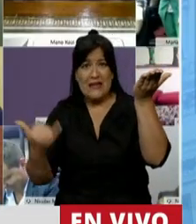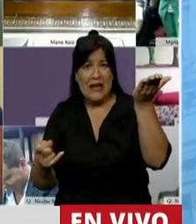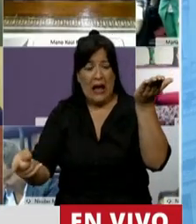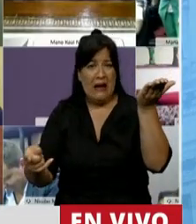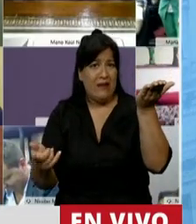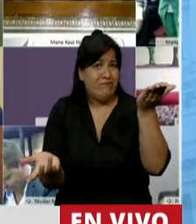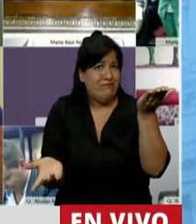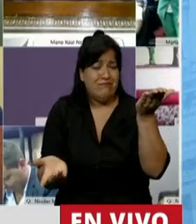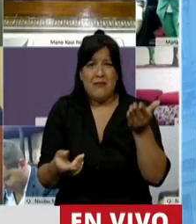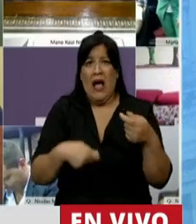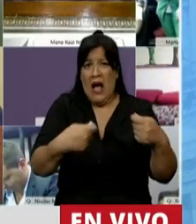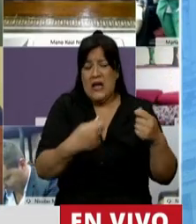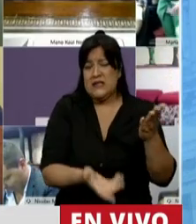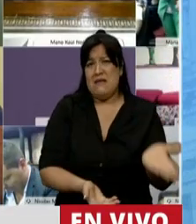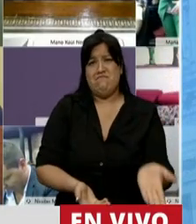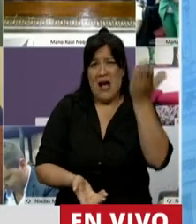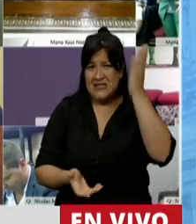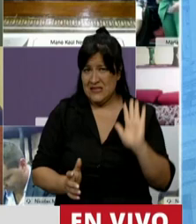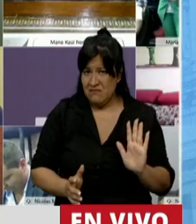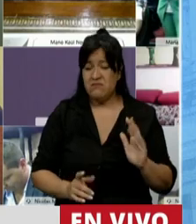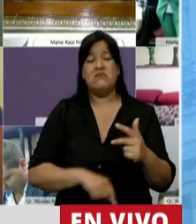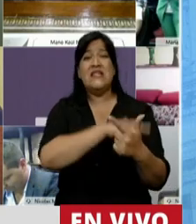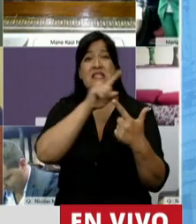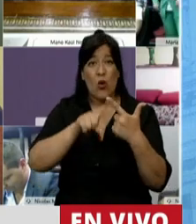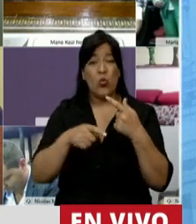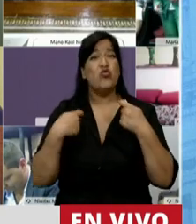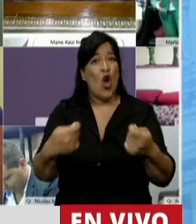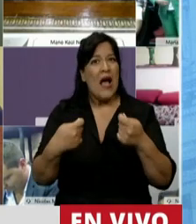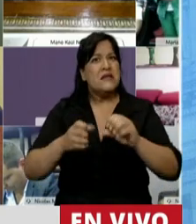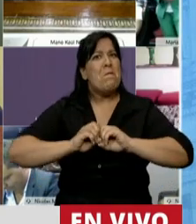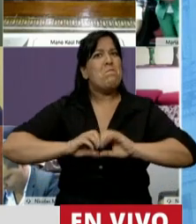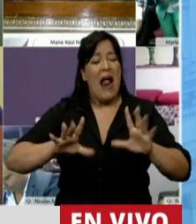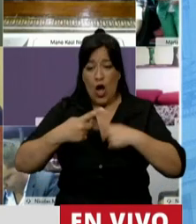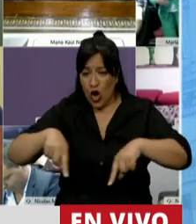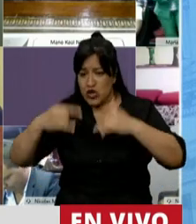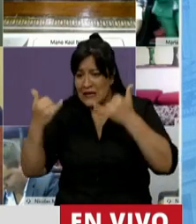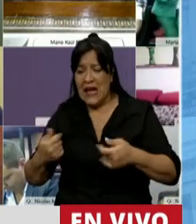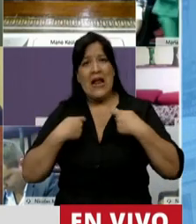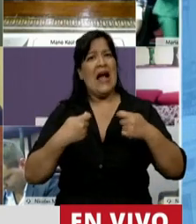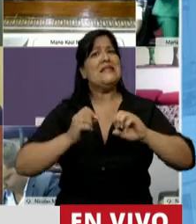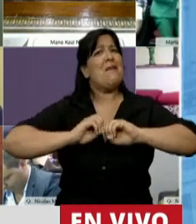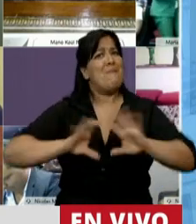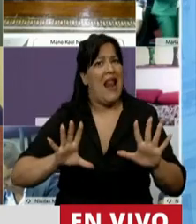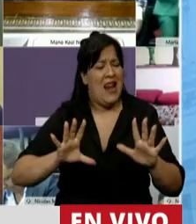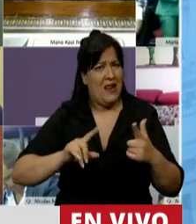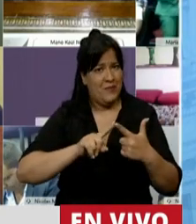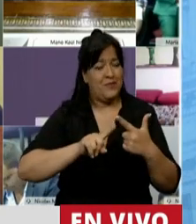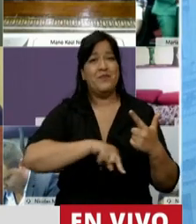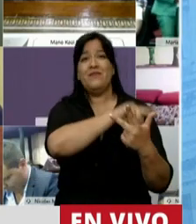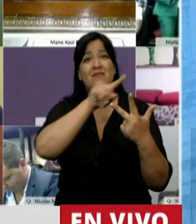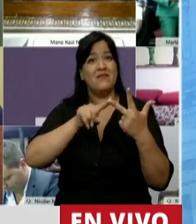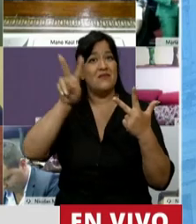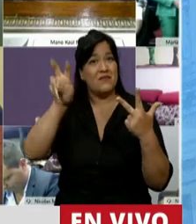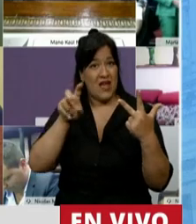Segunda cuestión, el gobierno gasta mal lo que tiene. Y tercer